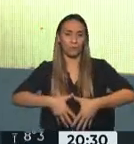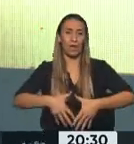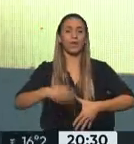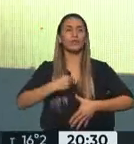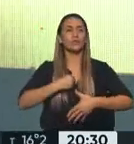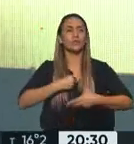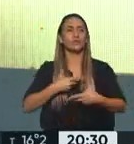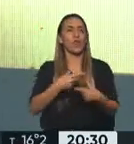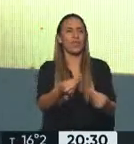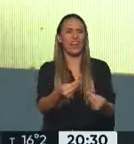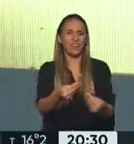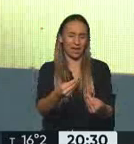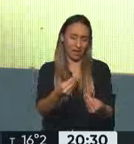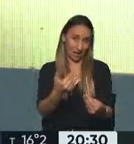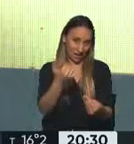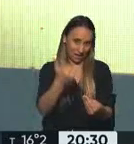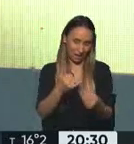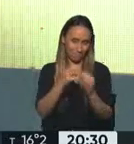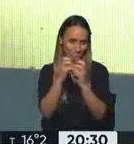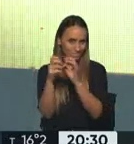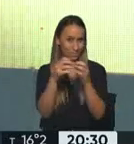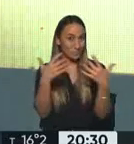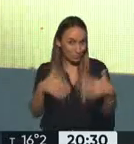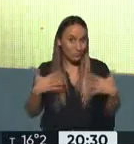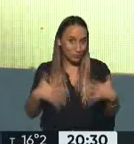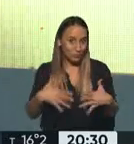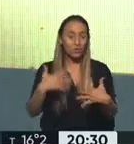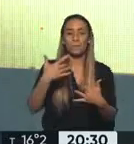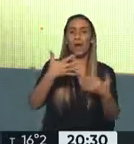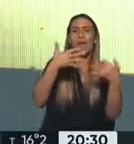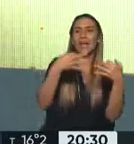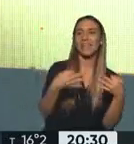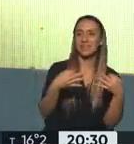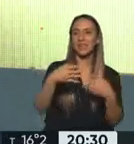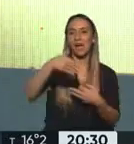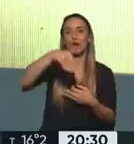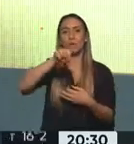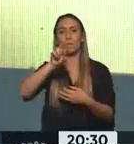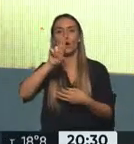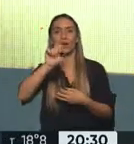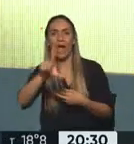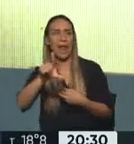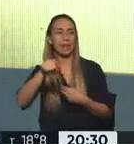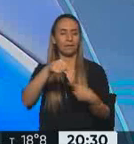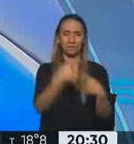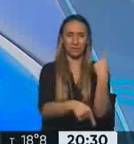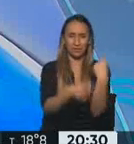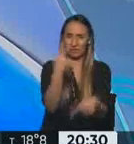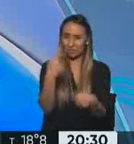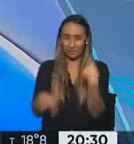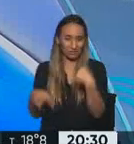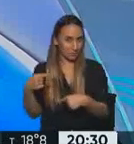muy discutida, digo, hay discusiones éticas, morales, de todo tipo con respecto a este tipo